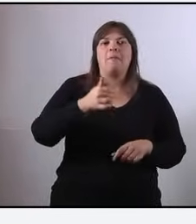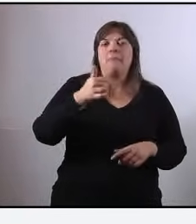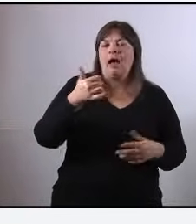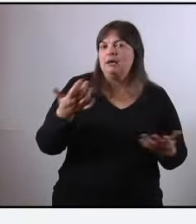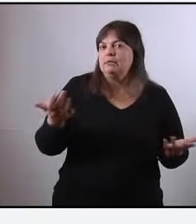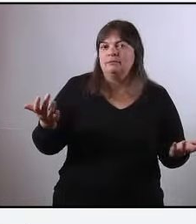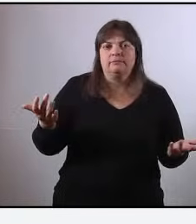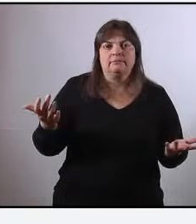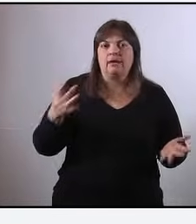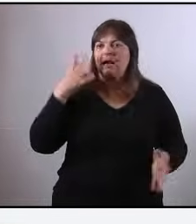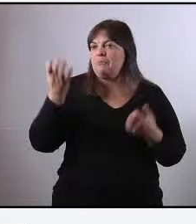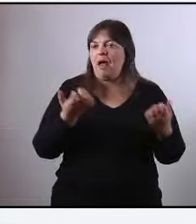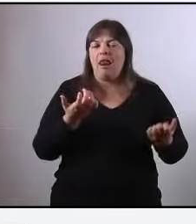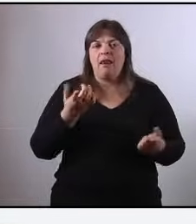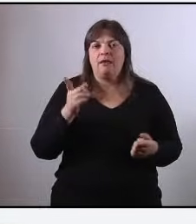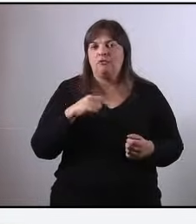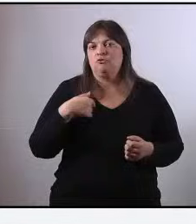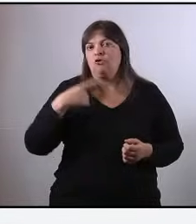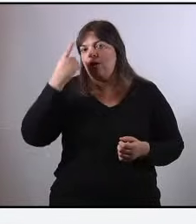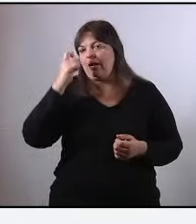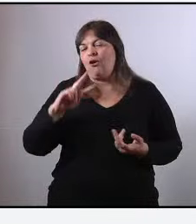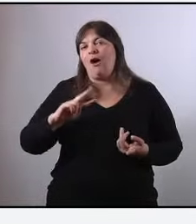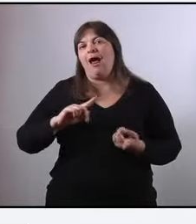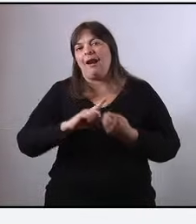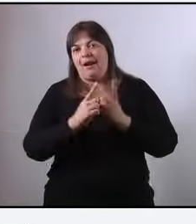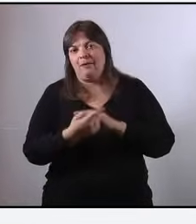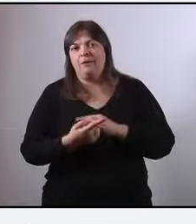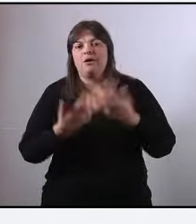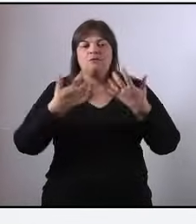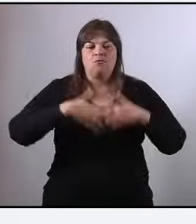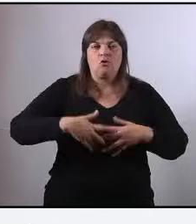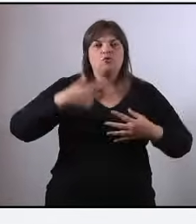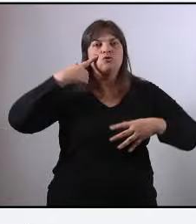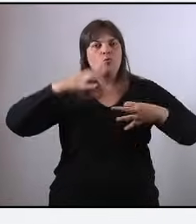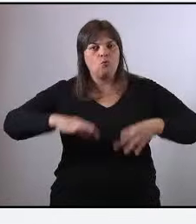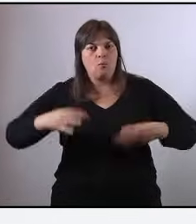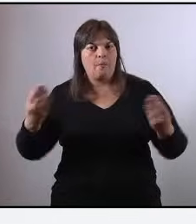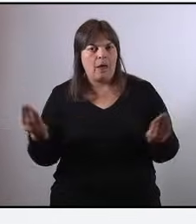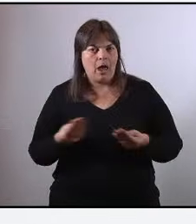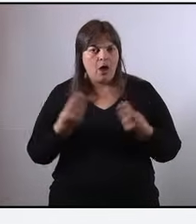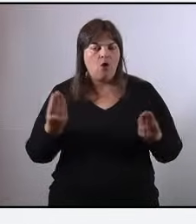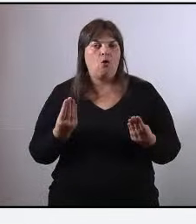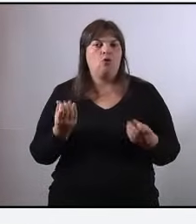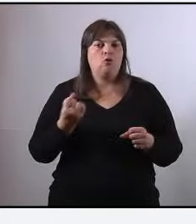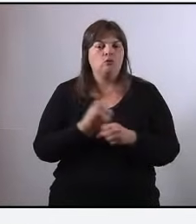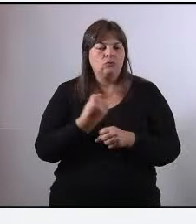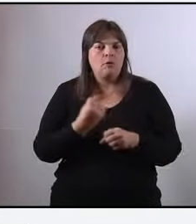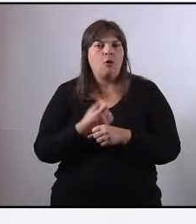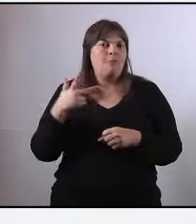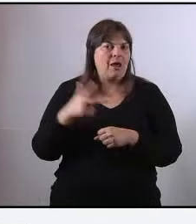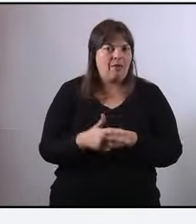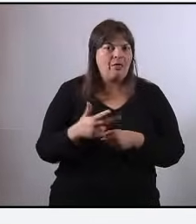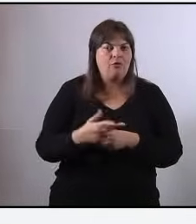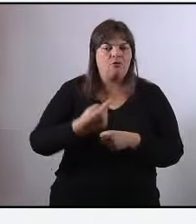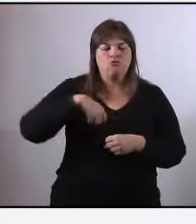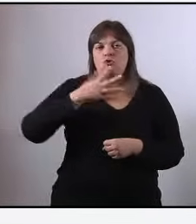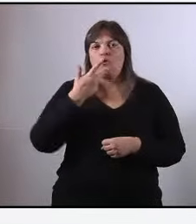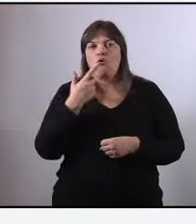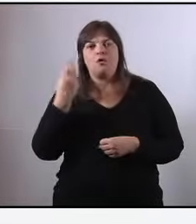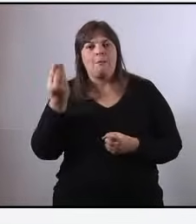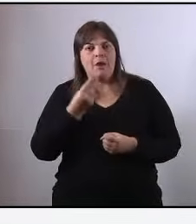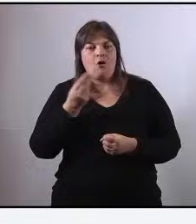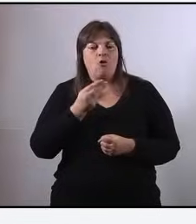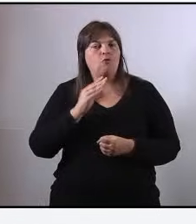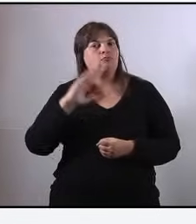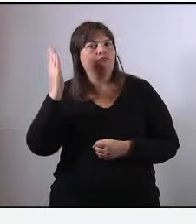enfermedades animales. Creo que al revés, funcionan con mucho mejor seguro todas las tareas de prevención, las conocemos mejor y las